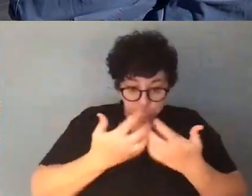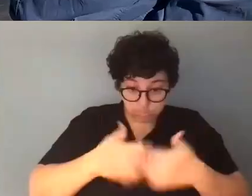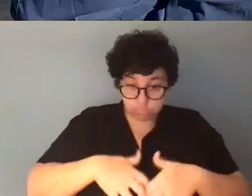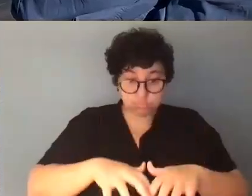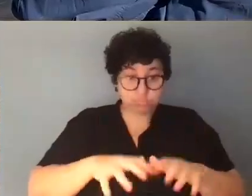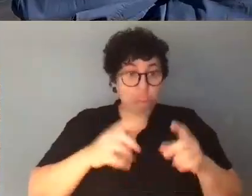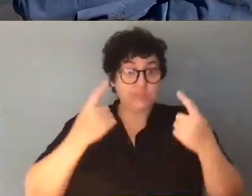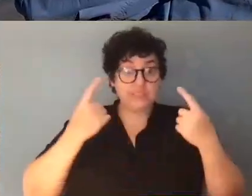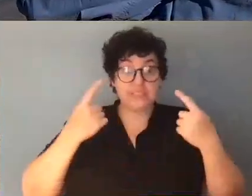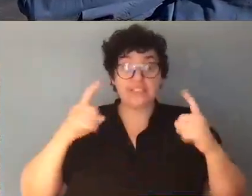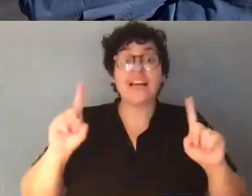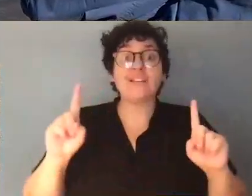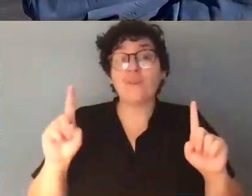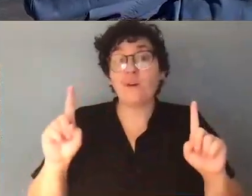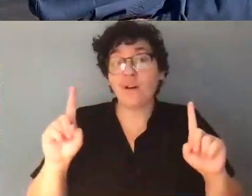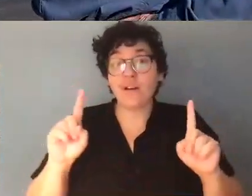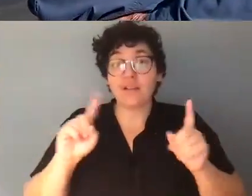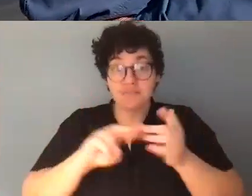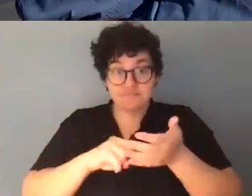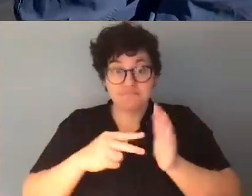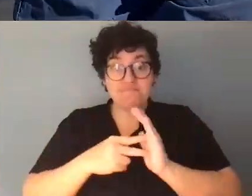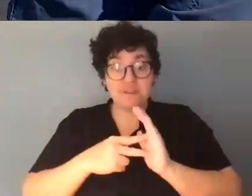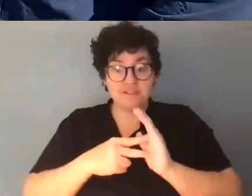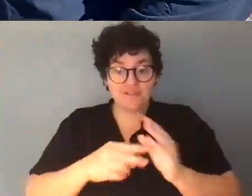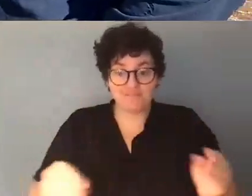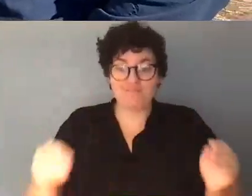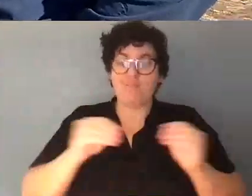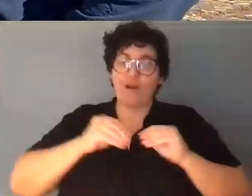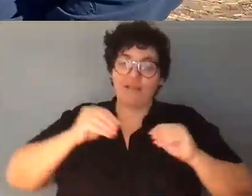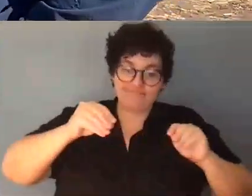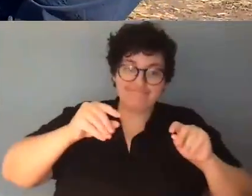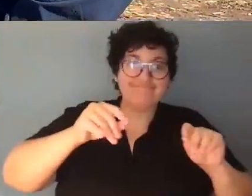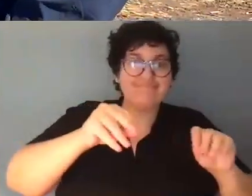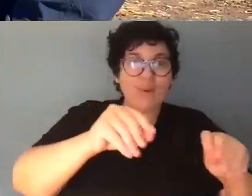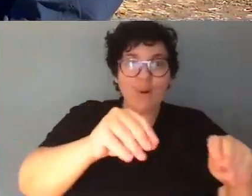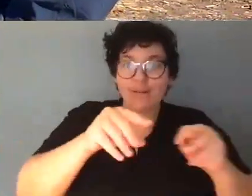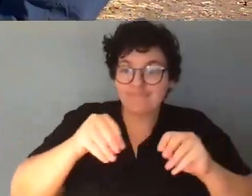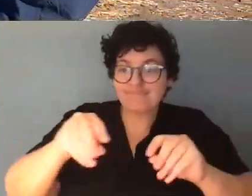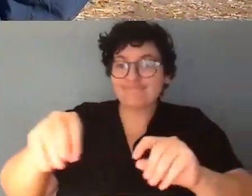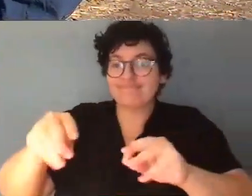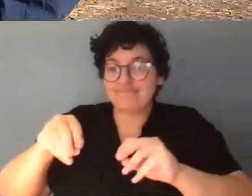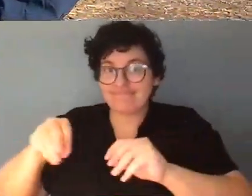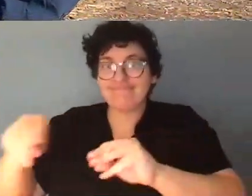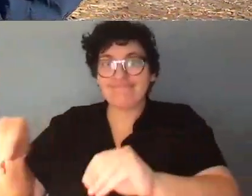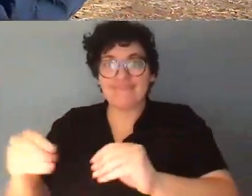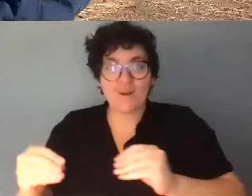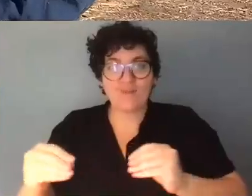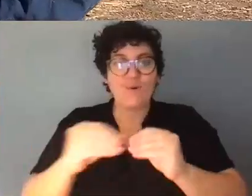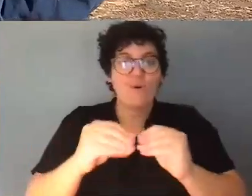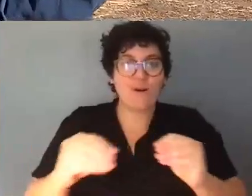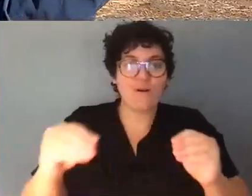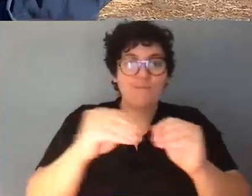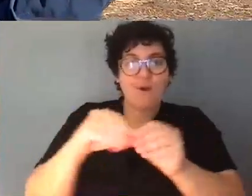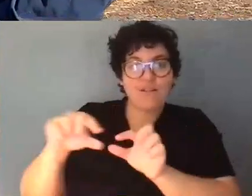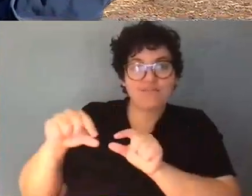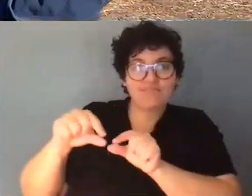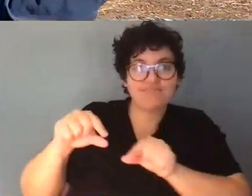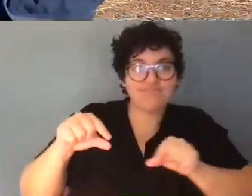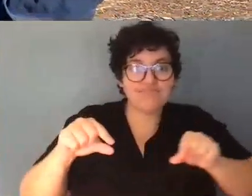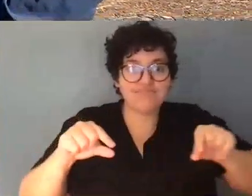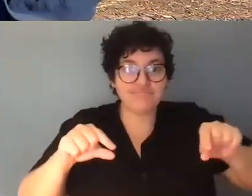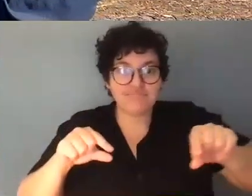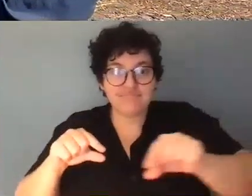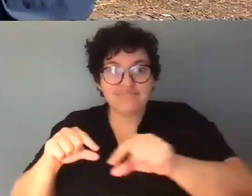producción, pues lo comentamos con el staff de aquí de las Milpitas y ellos nos van asignando más